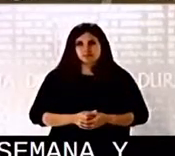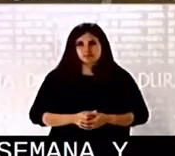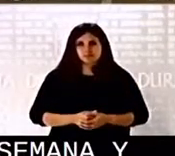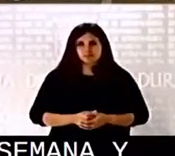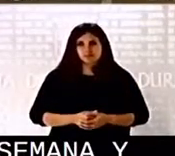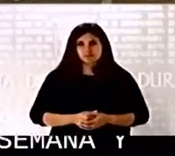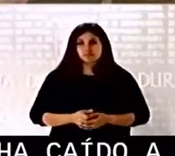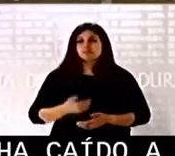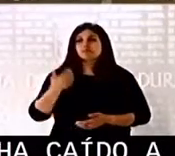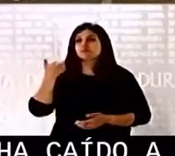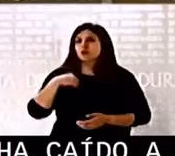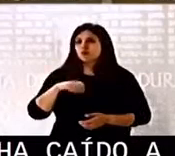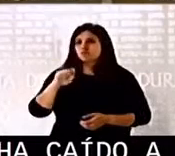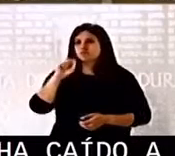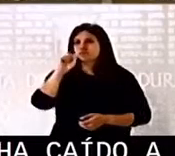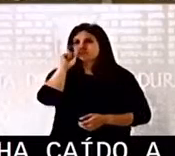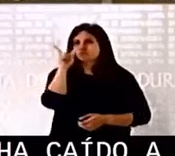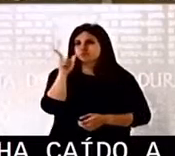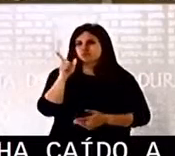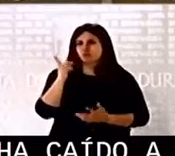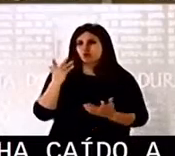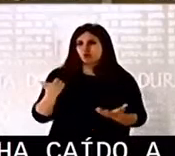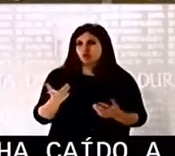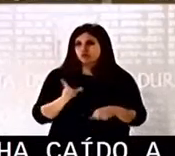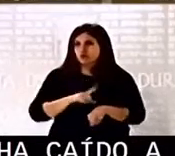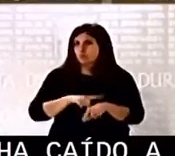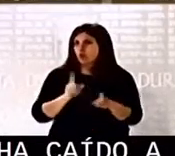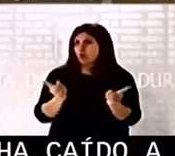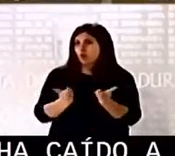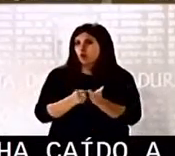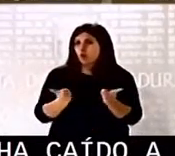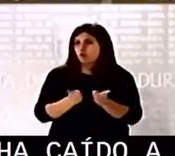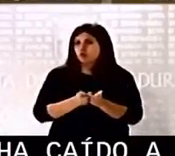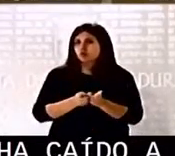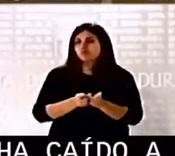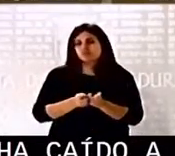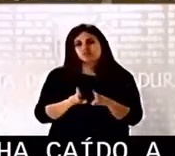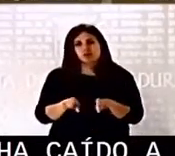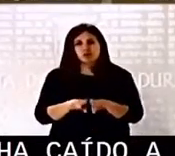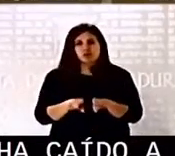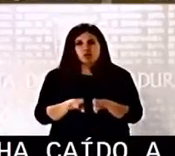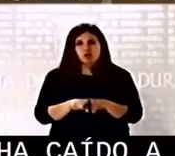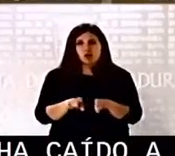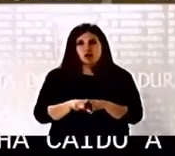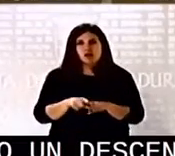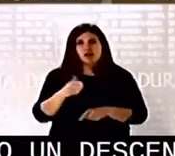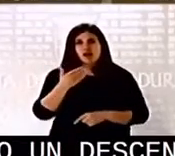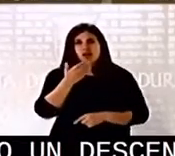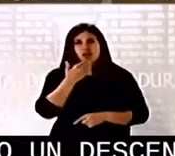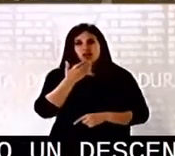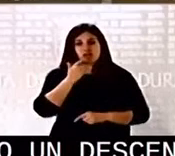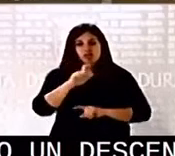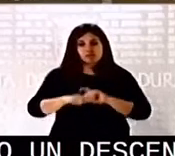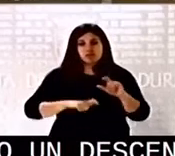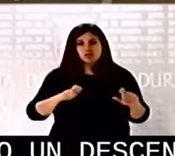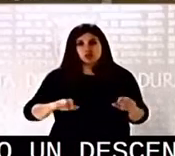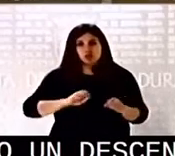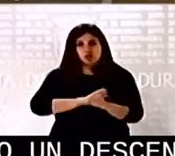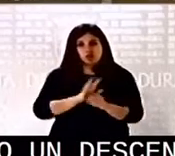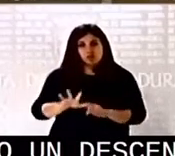Hemos visto que en poco tiempo ha habido un descenso en la edad de las personas